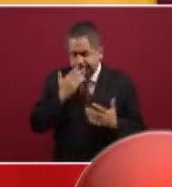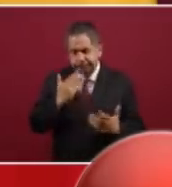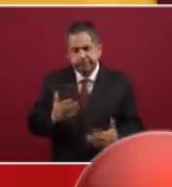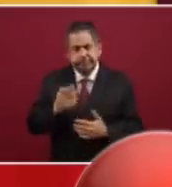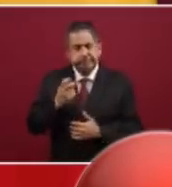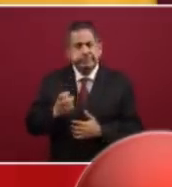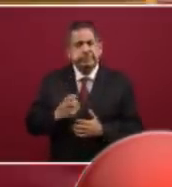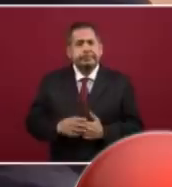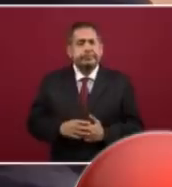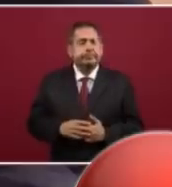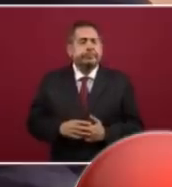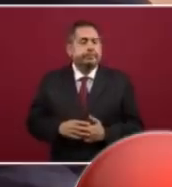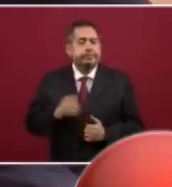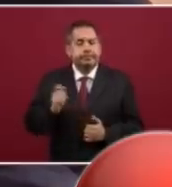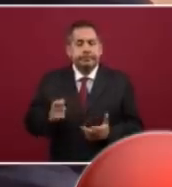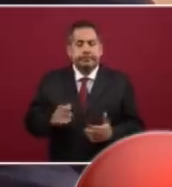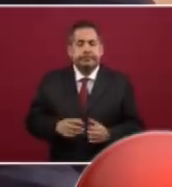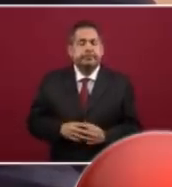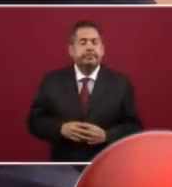y